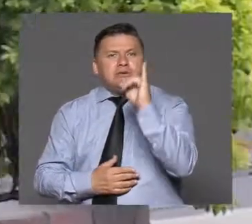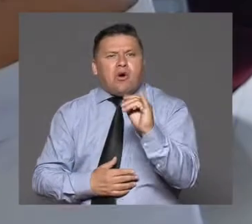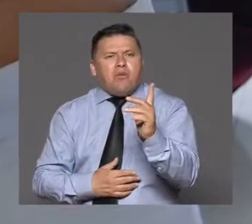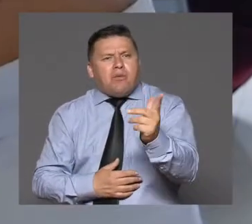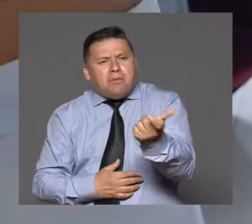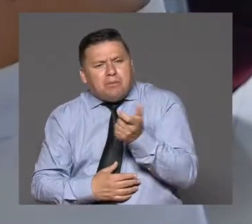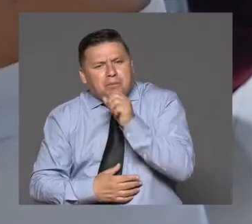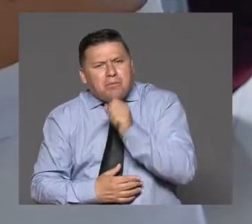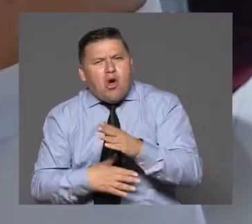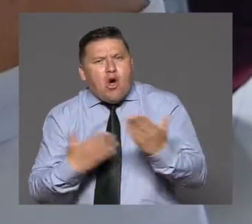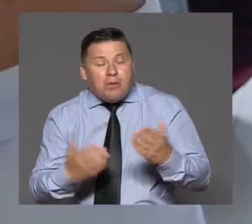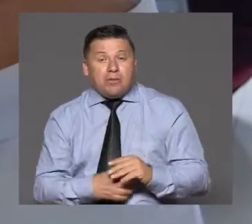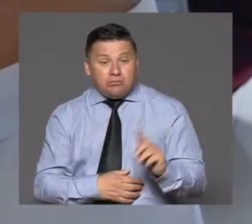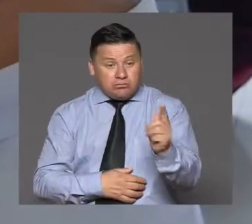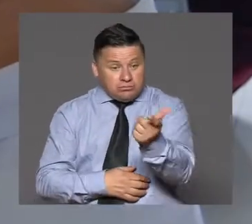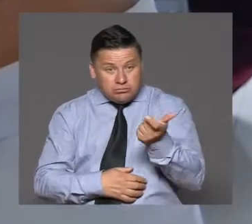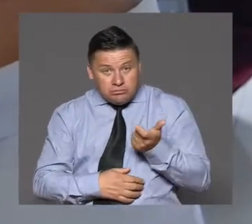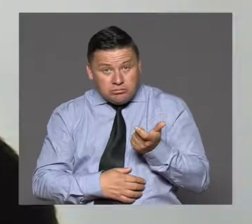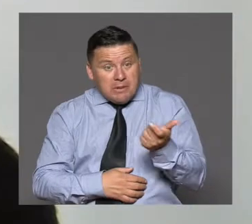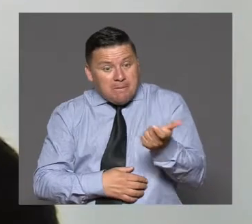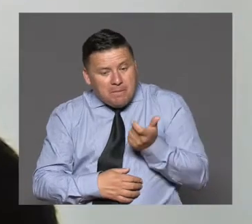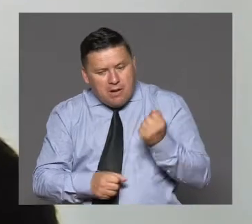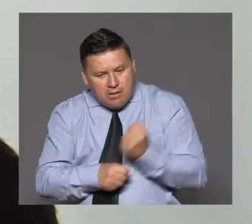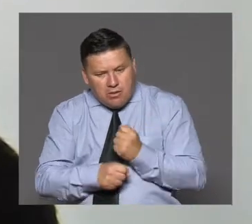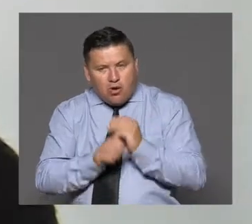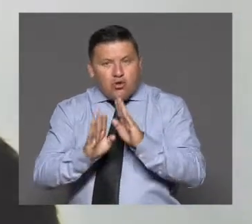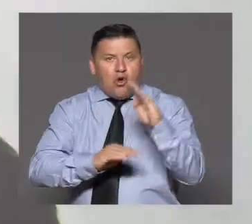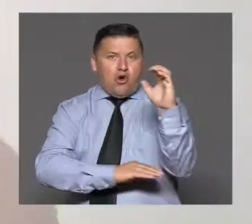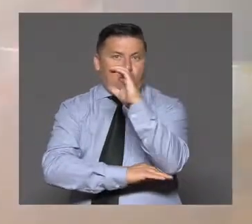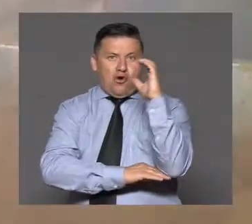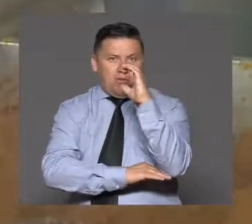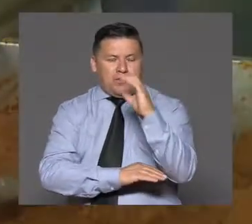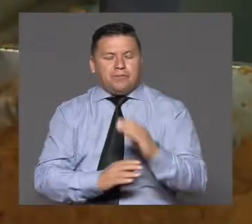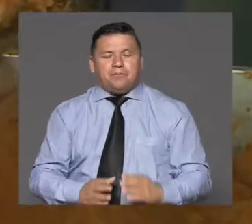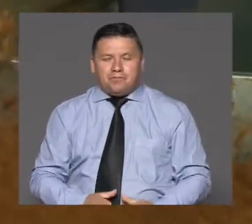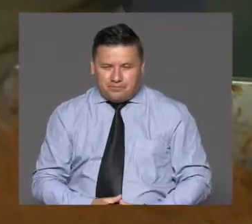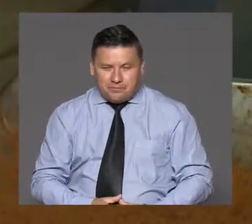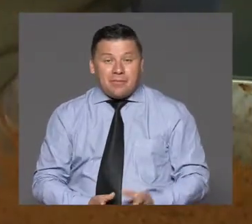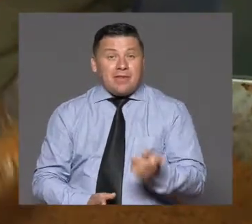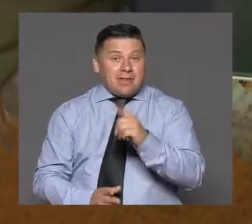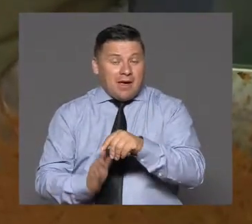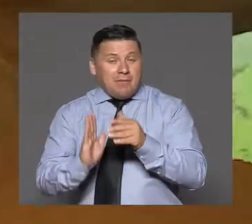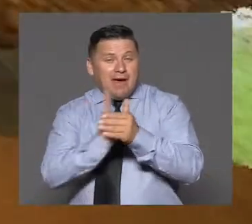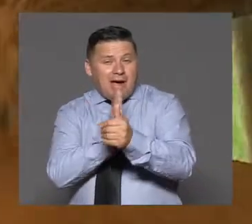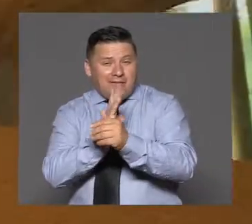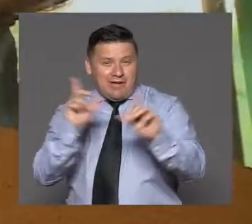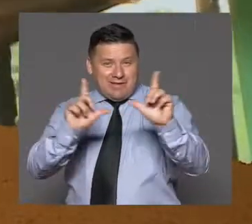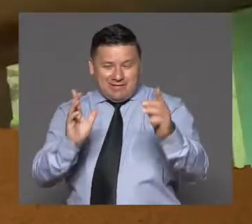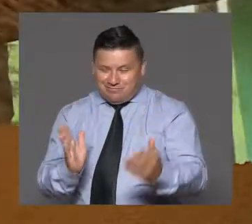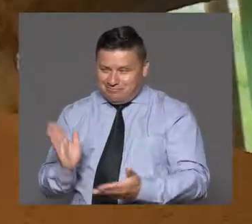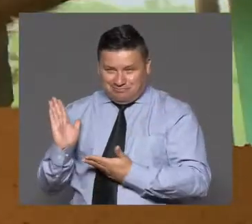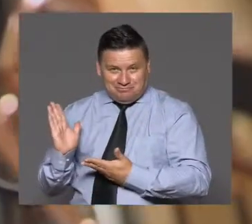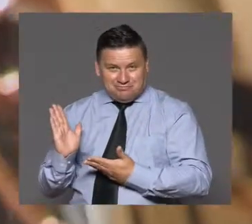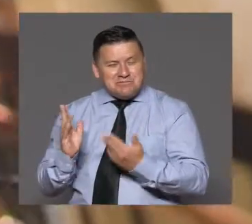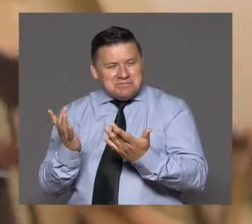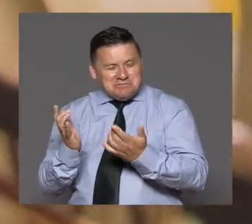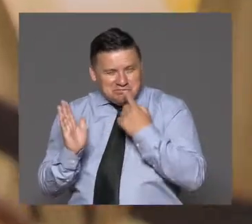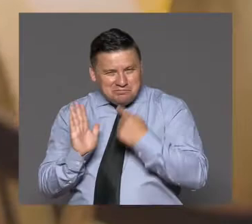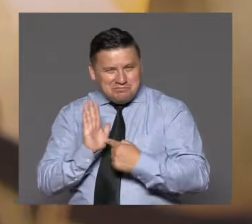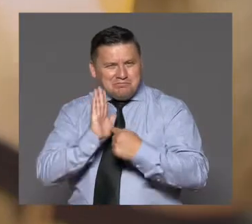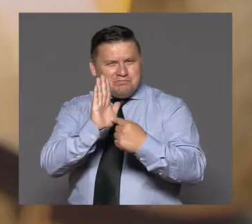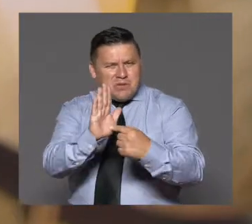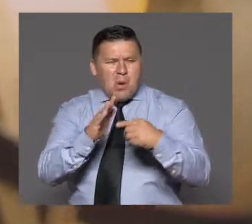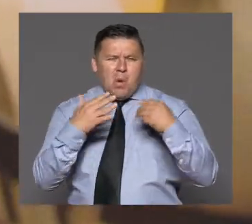vejez, la pensión para los trabajadores de Colombia. Y en Talentos en Pantalla, espere